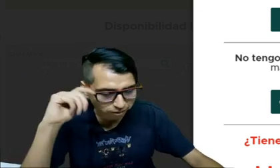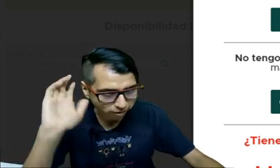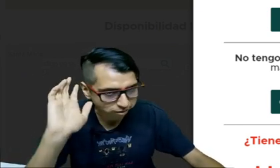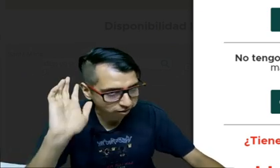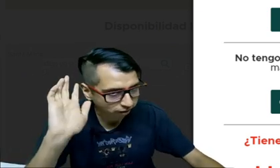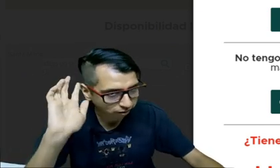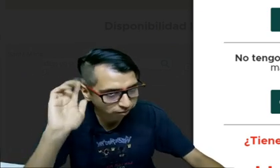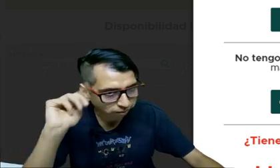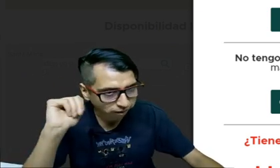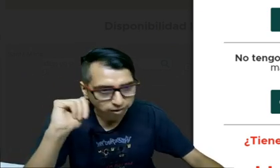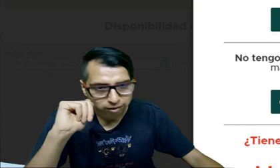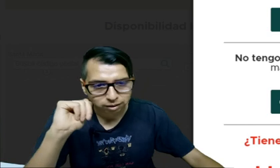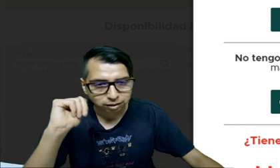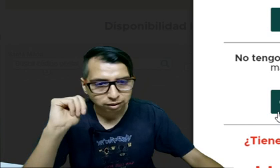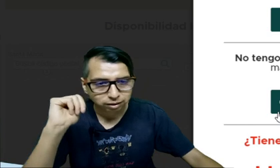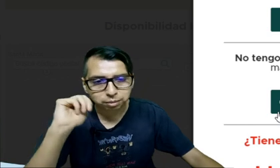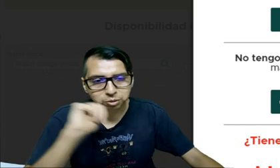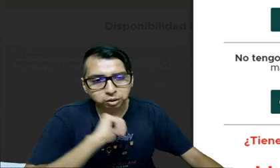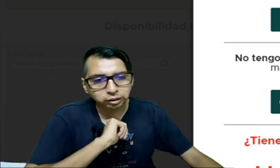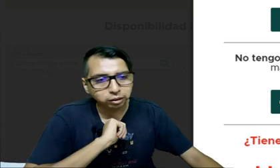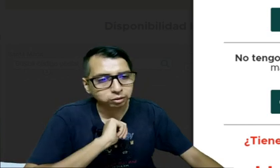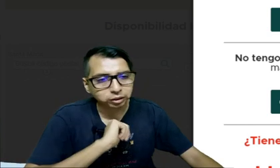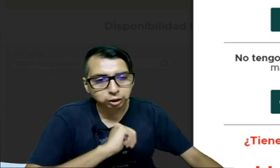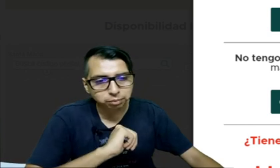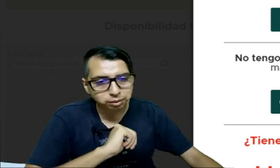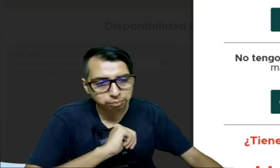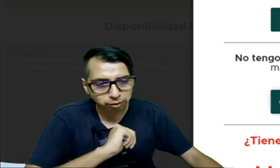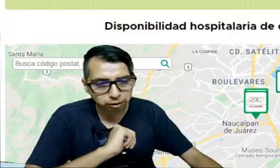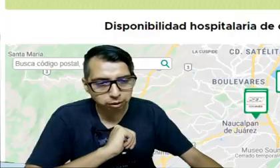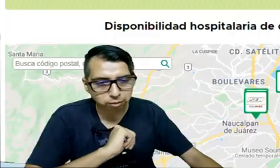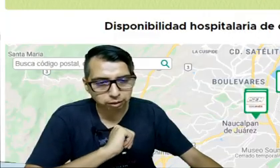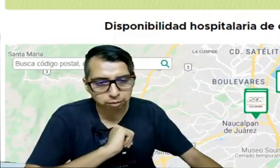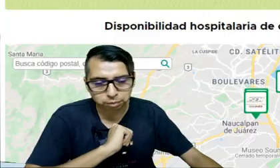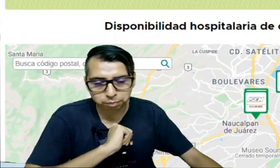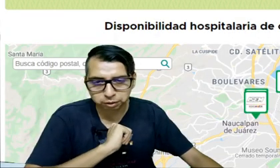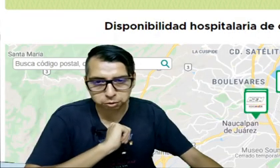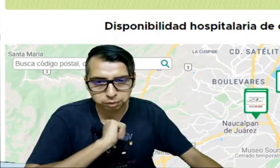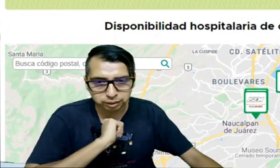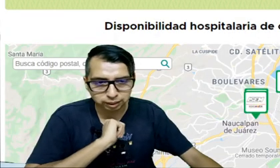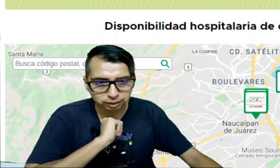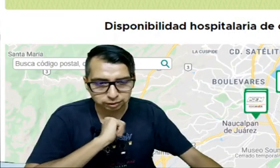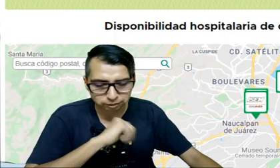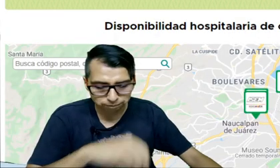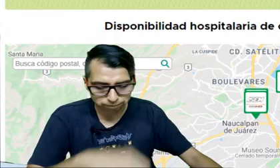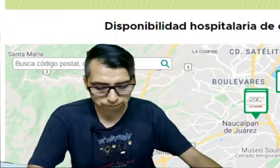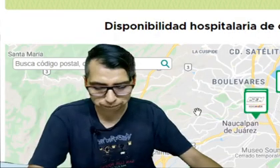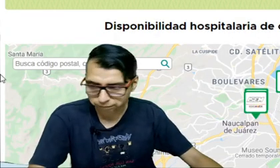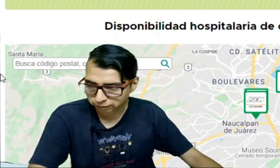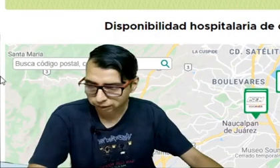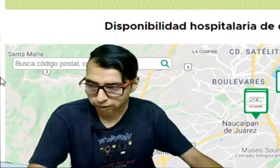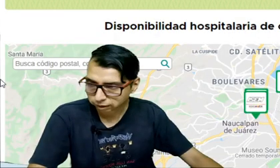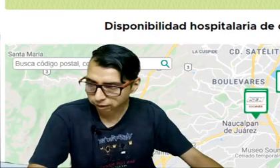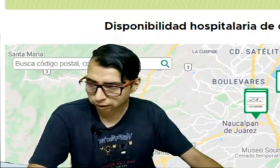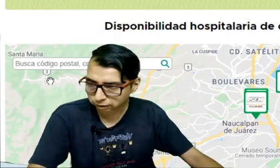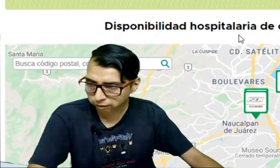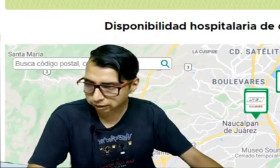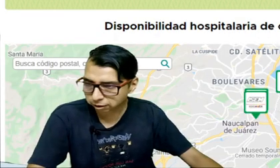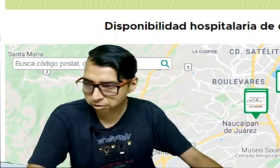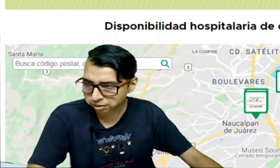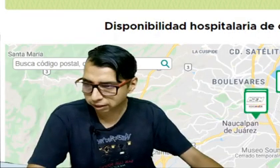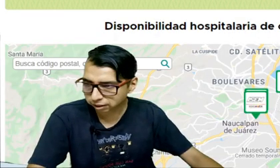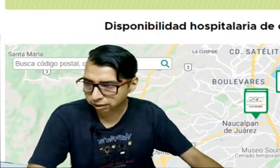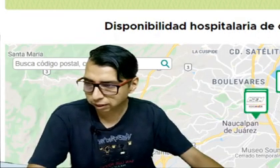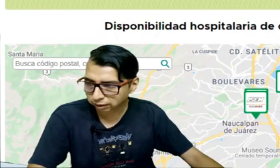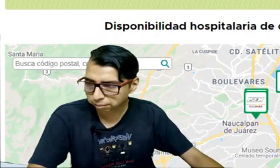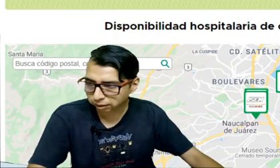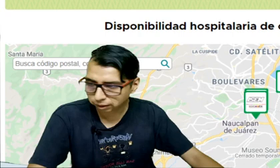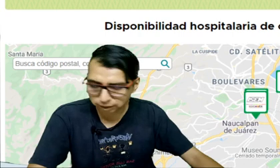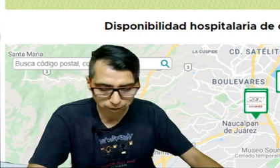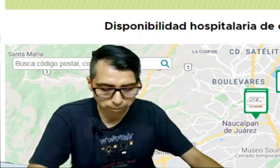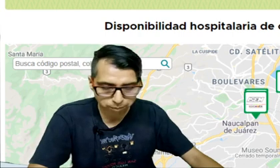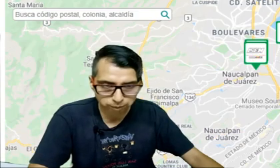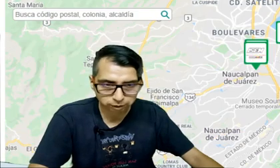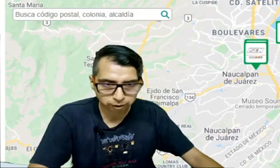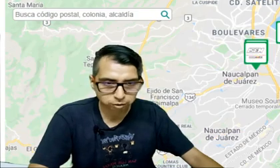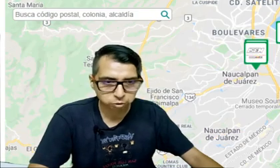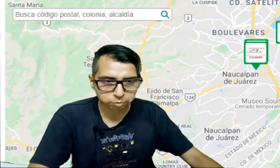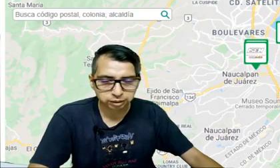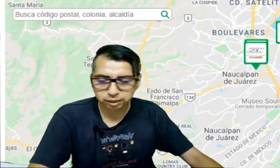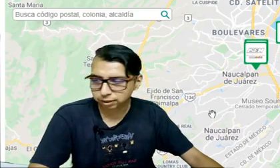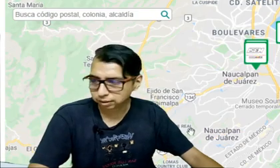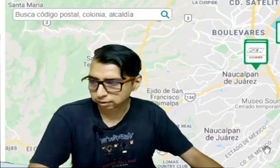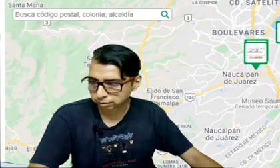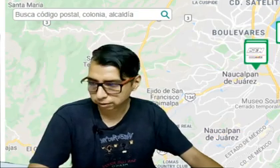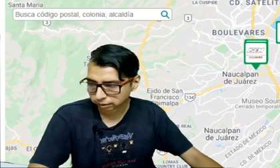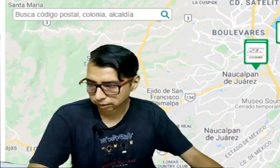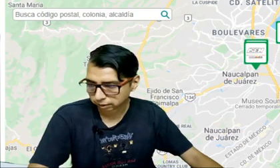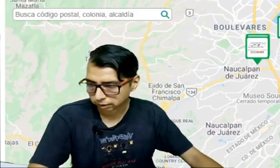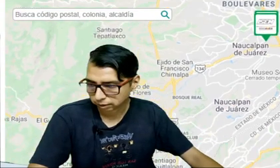ahorita no digamos no tengo síntomas pero quiero ver el mapa de hospitales y entonces ya no sale directamente el mapa de los